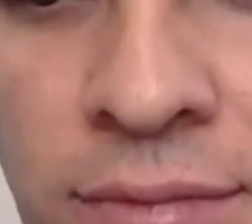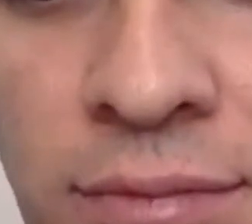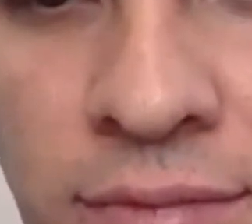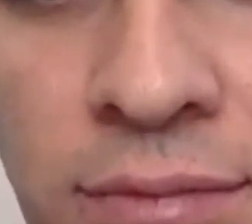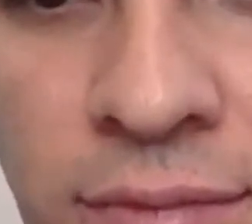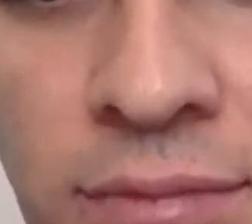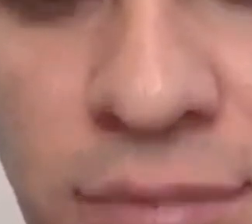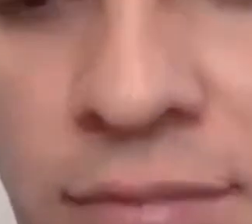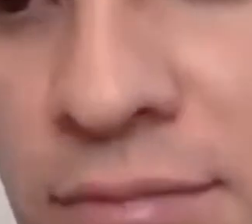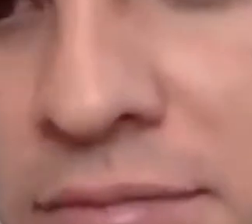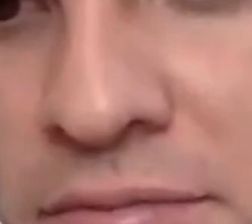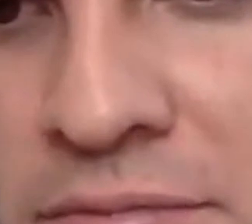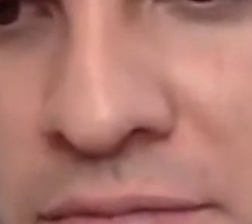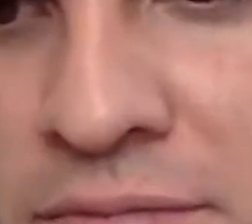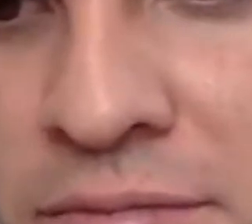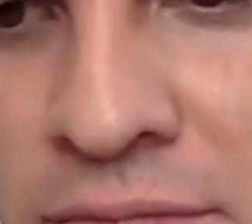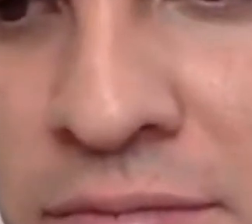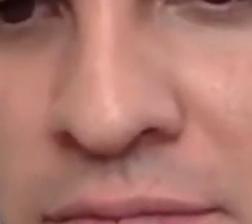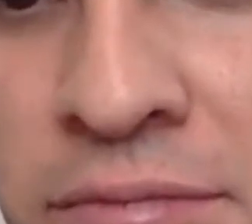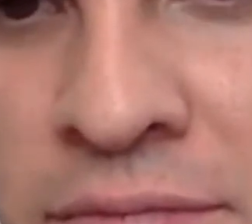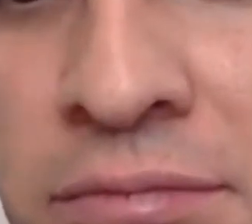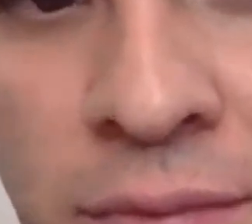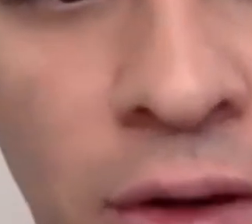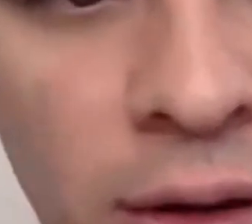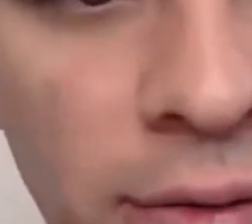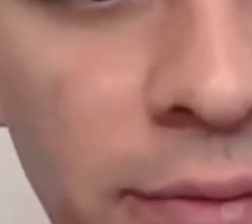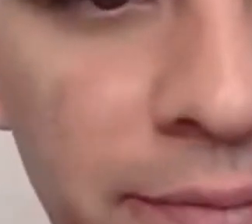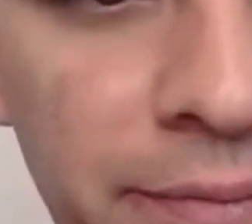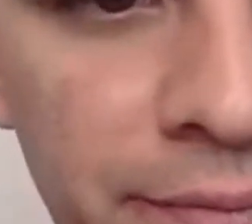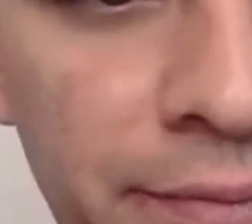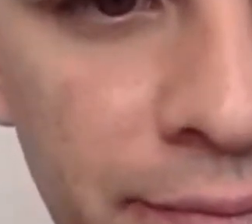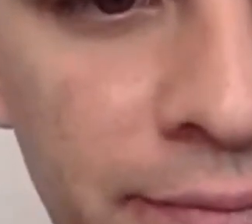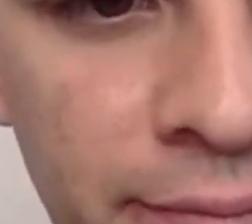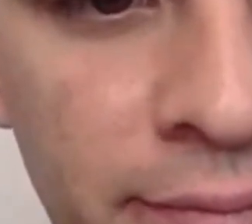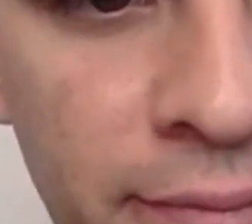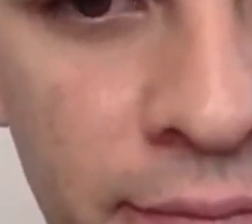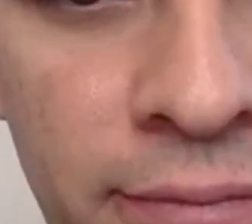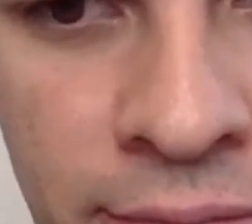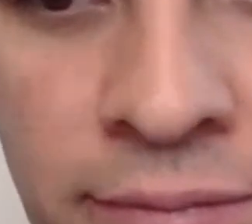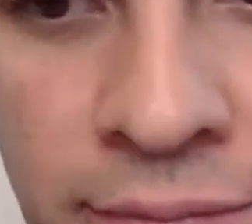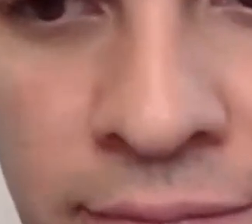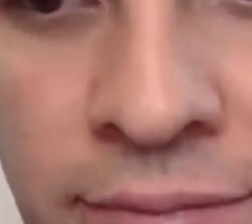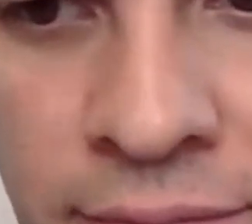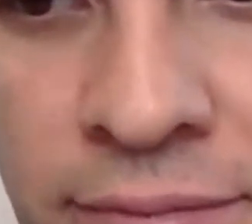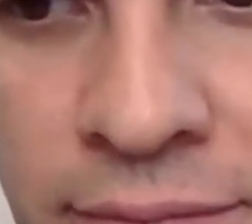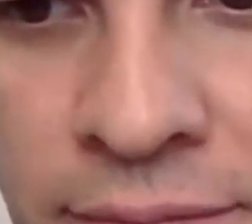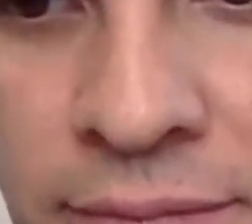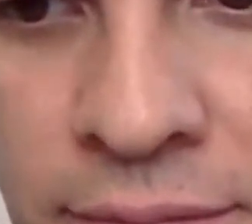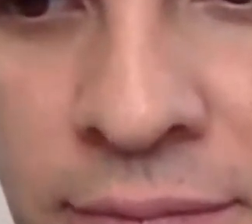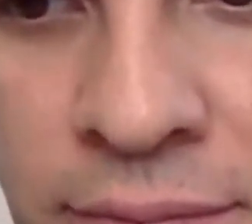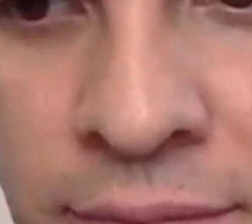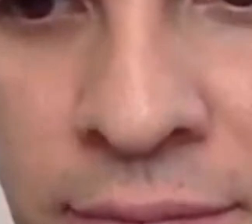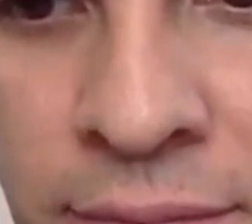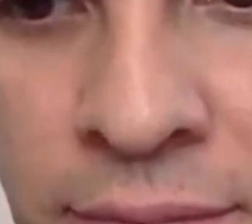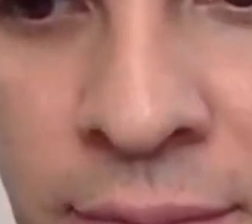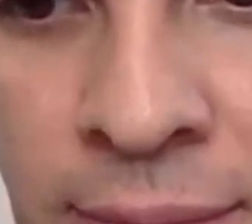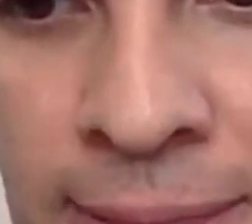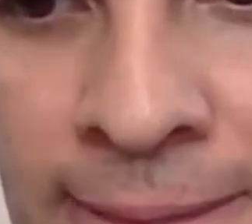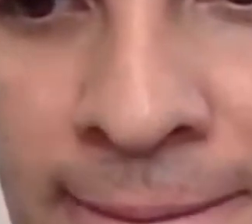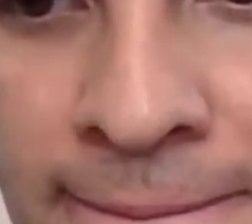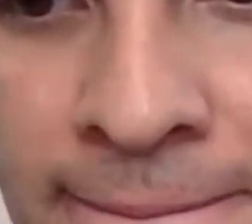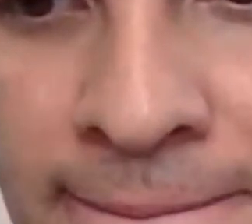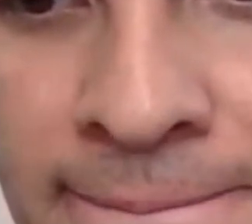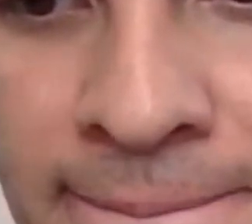preescolar tienen, bueno, una gran cantidad de instrumentos de evaluación para el trazo,